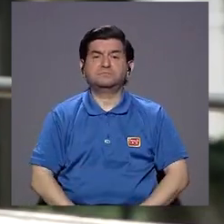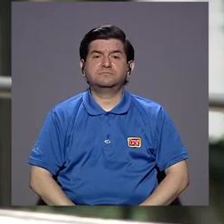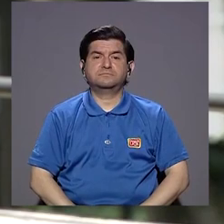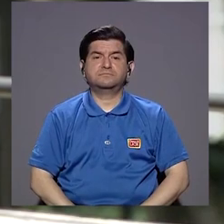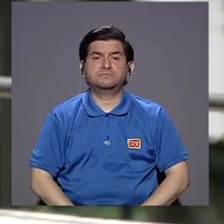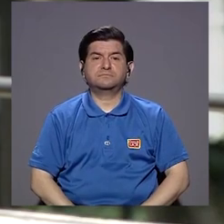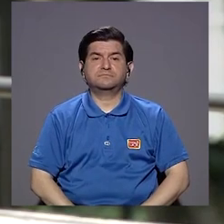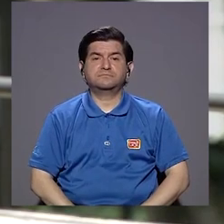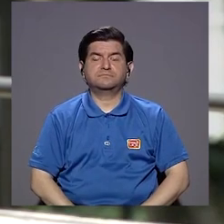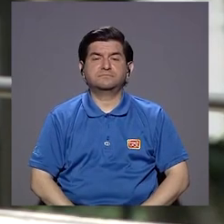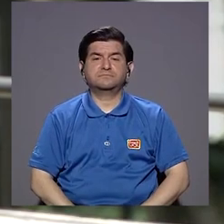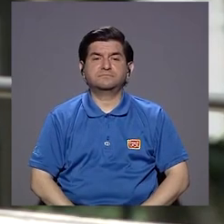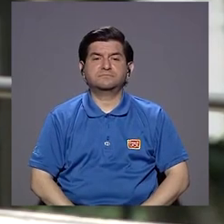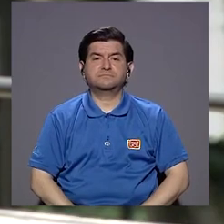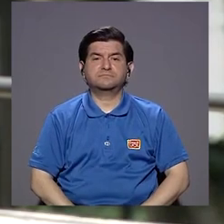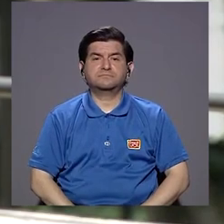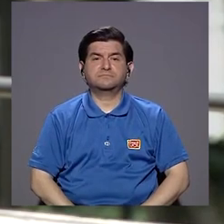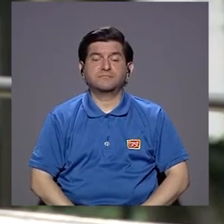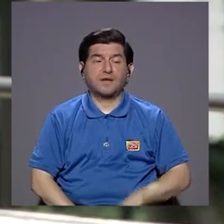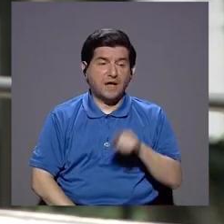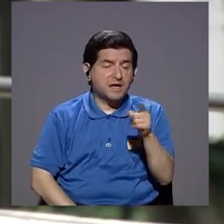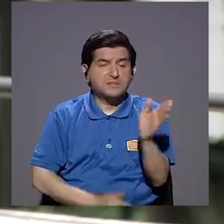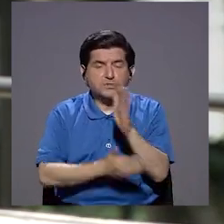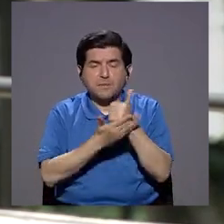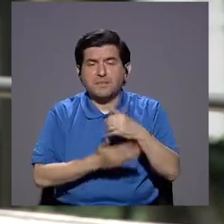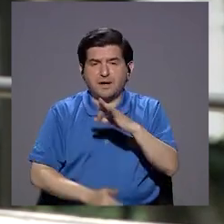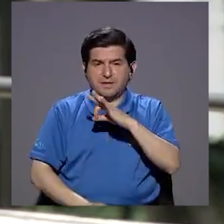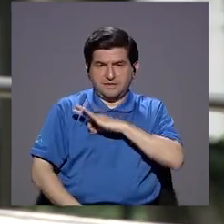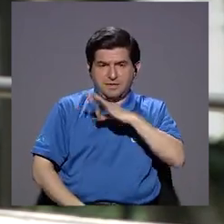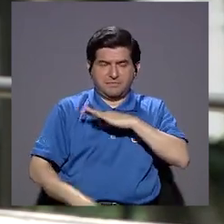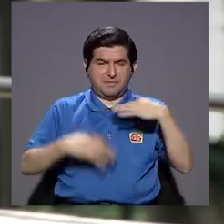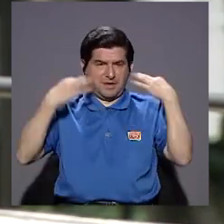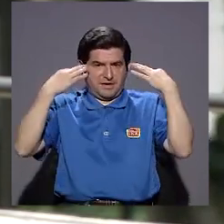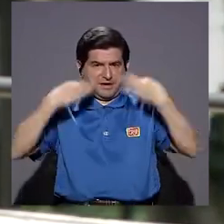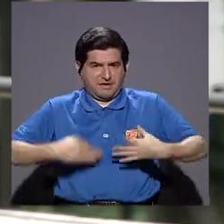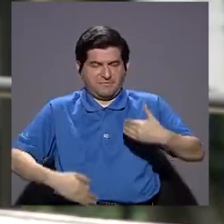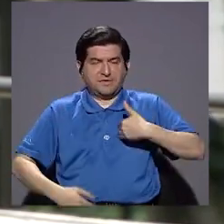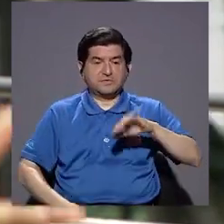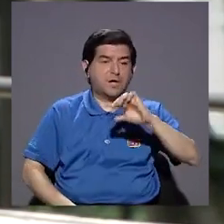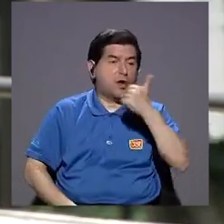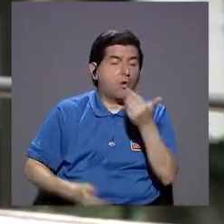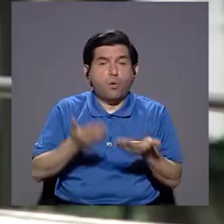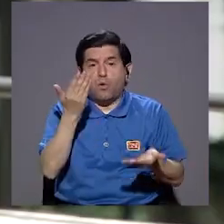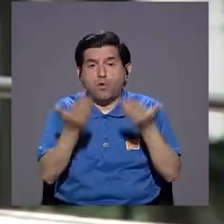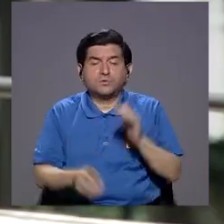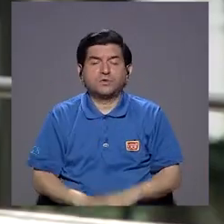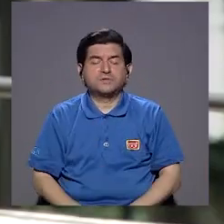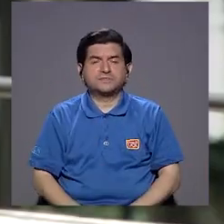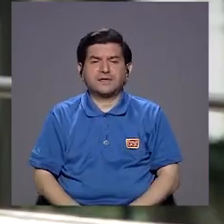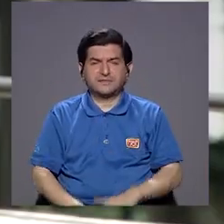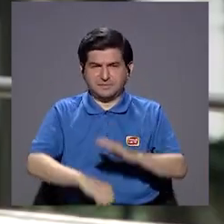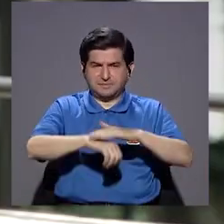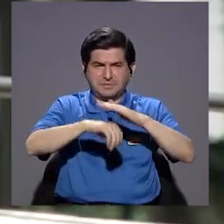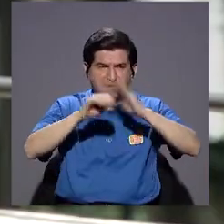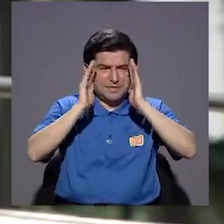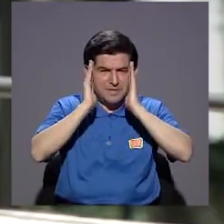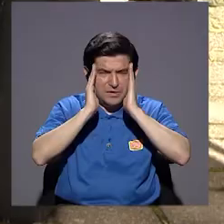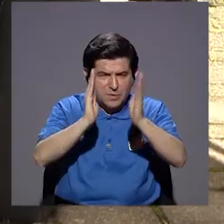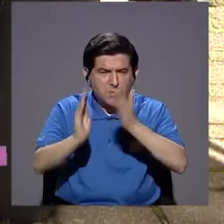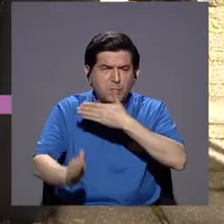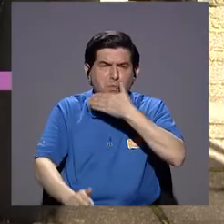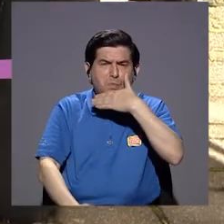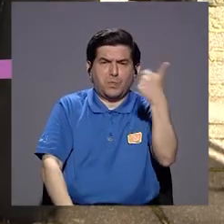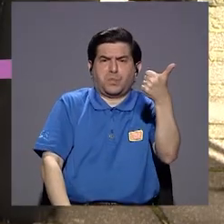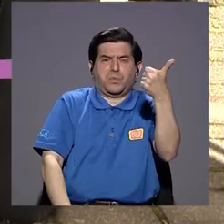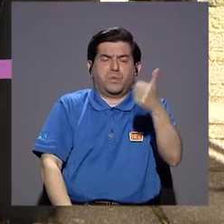Entonces, ahí son algunos de, por ejemplo, los beneficios físicos que puede tener. Ya otros pueden ser como la concentración, mejora